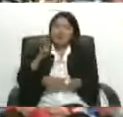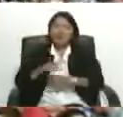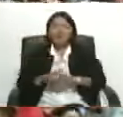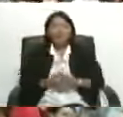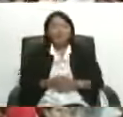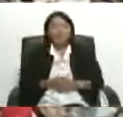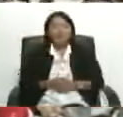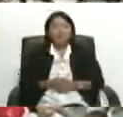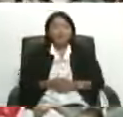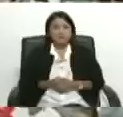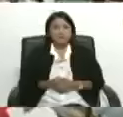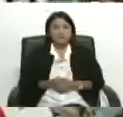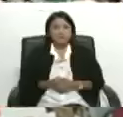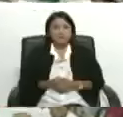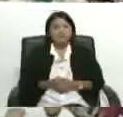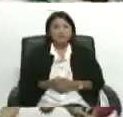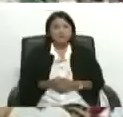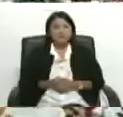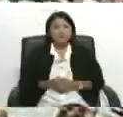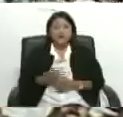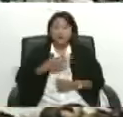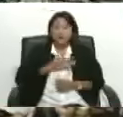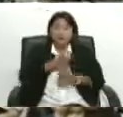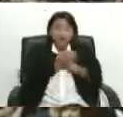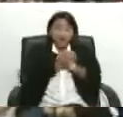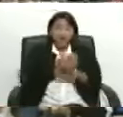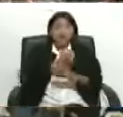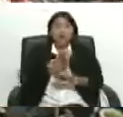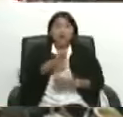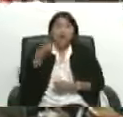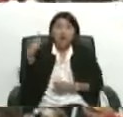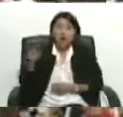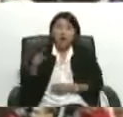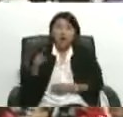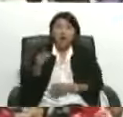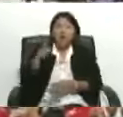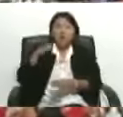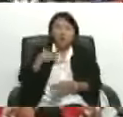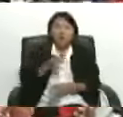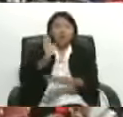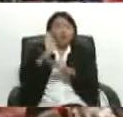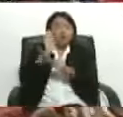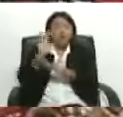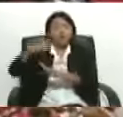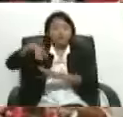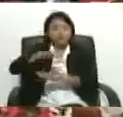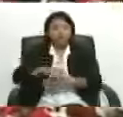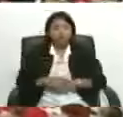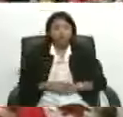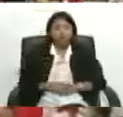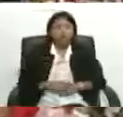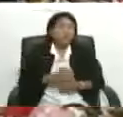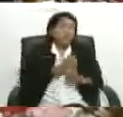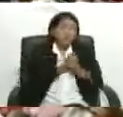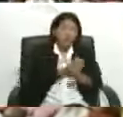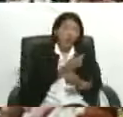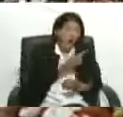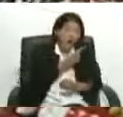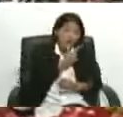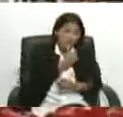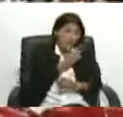puede defender que tú no lo ames. Si tú no amas la patria, no la vas a defender.